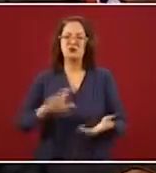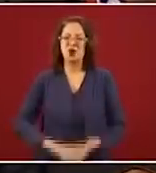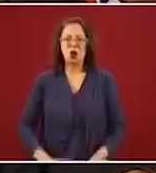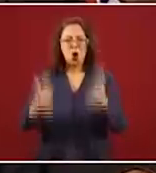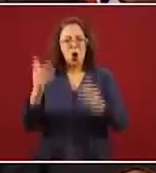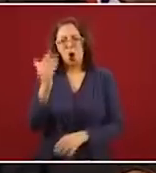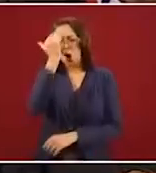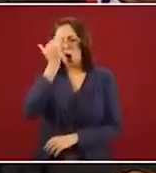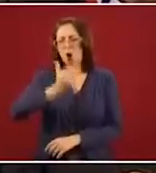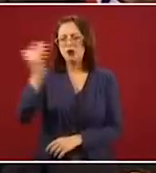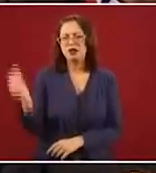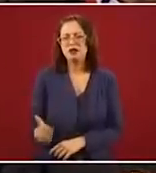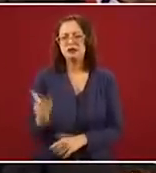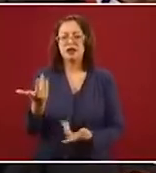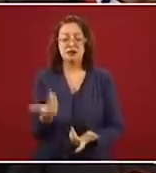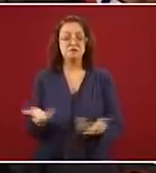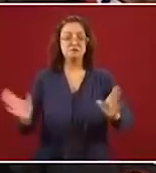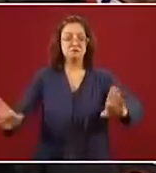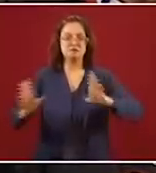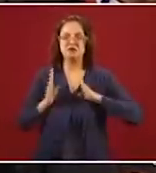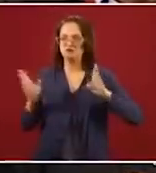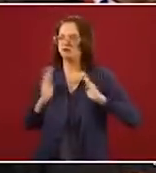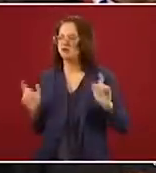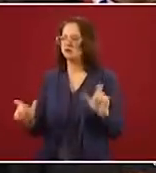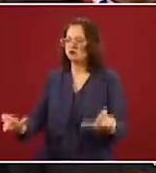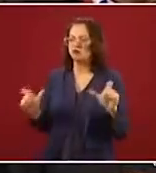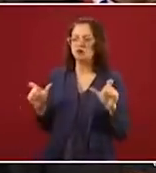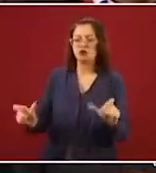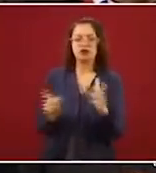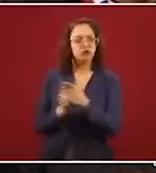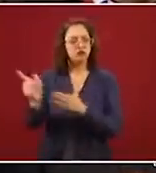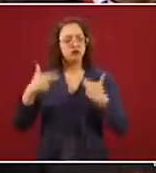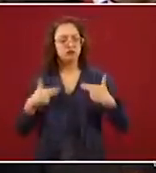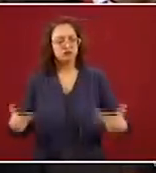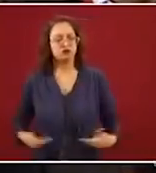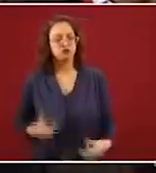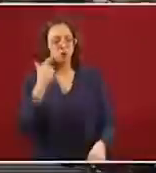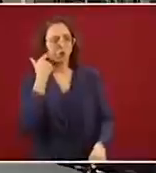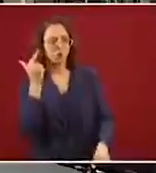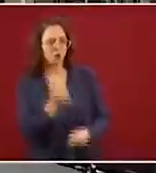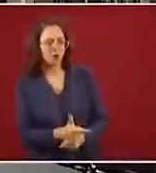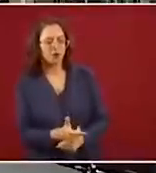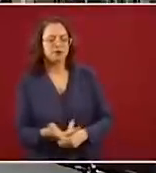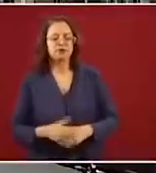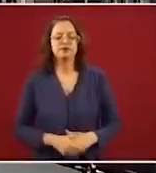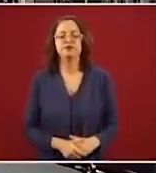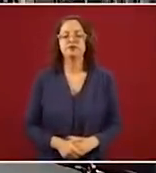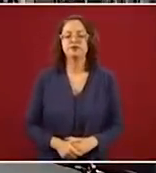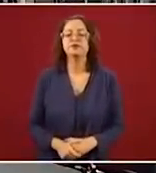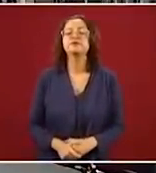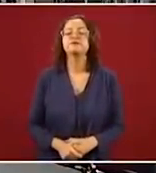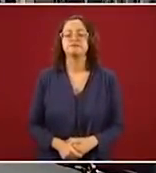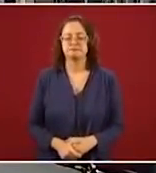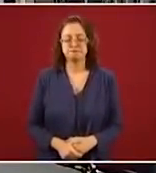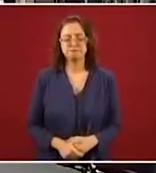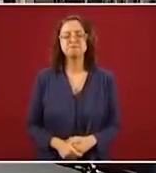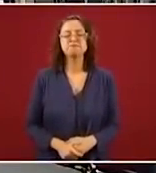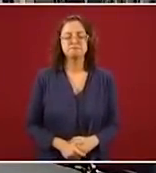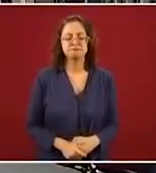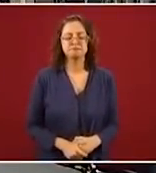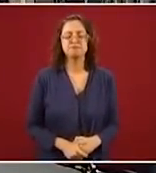incluso de corte paramilitar, según organismos de derechos humanos. Sí. Gracias, presidente. Sí, básicamente